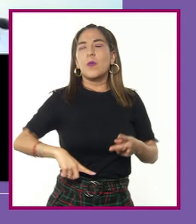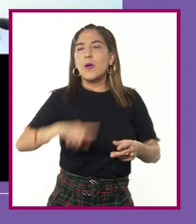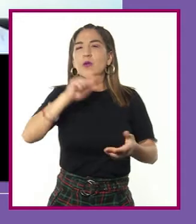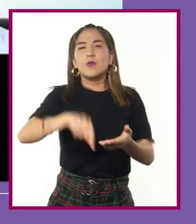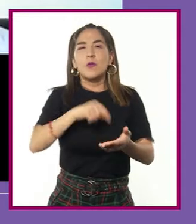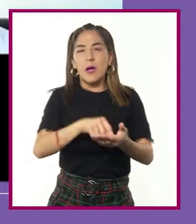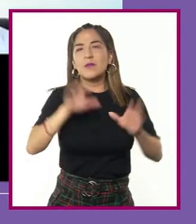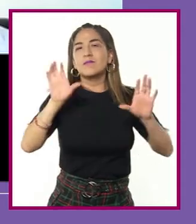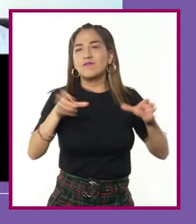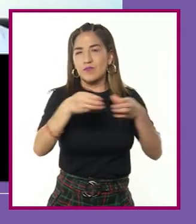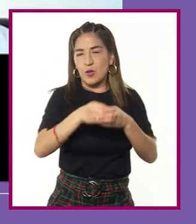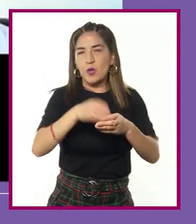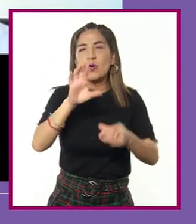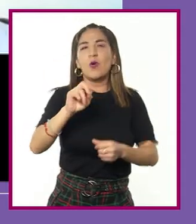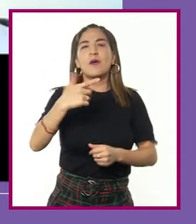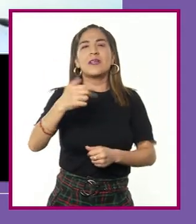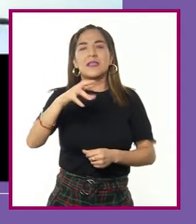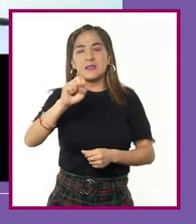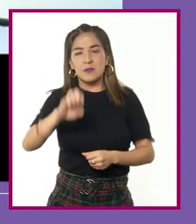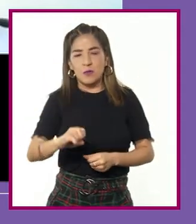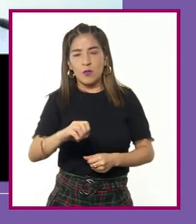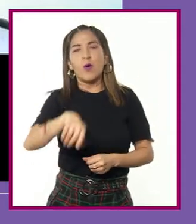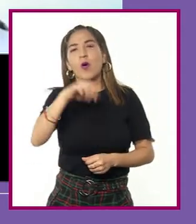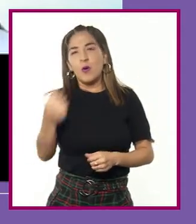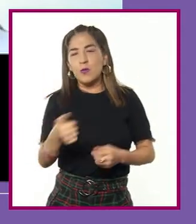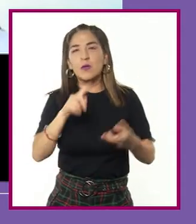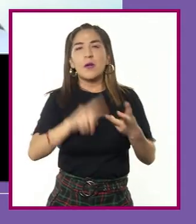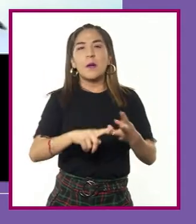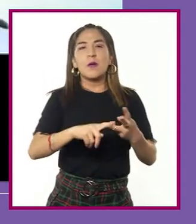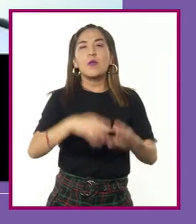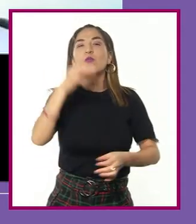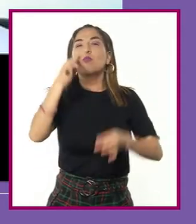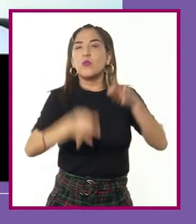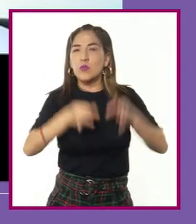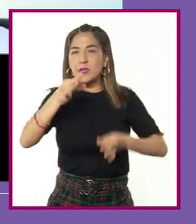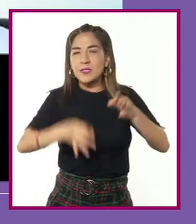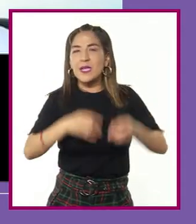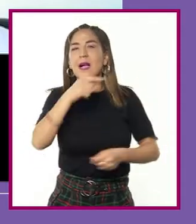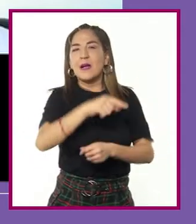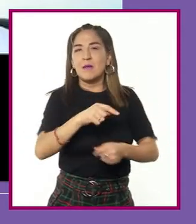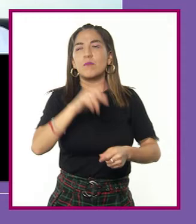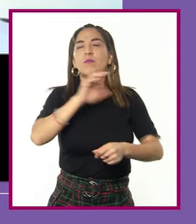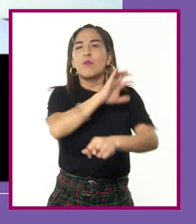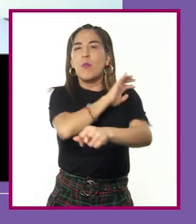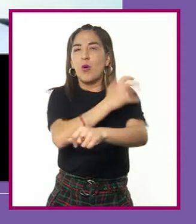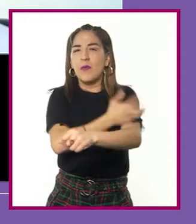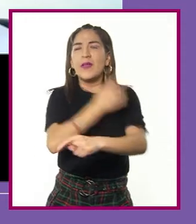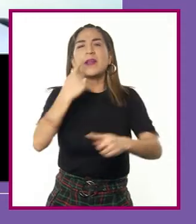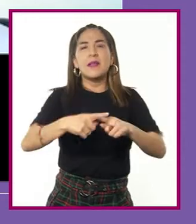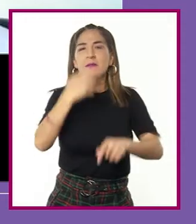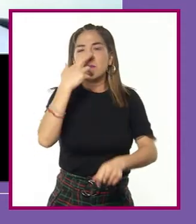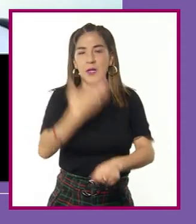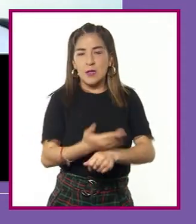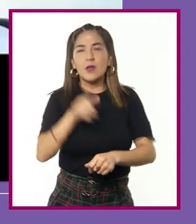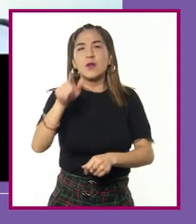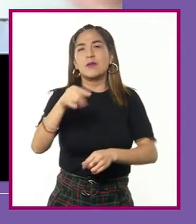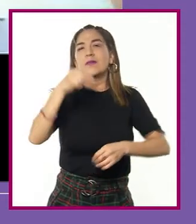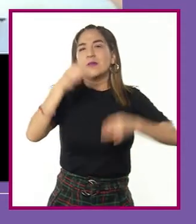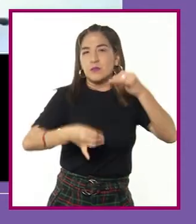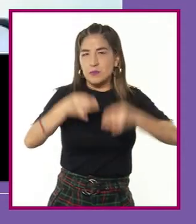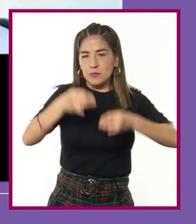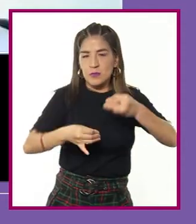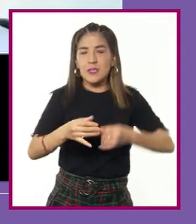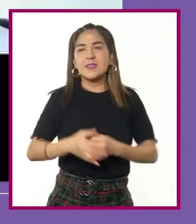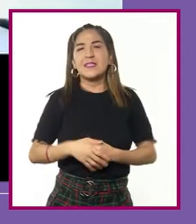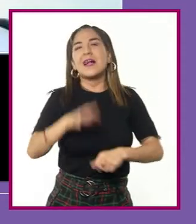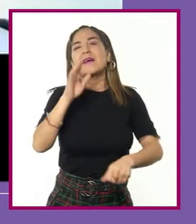congresos, llamémosle locales también. Y por otro lado está el Poder Judicial. El Poder Judicial está representado por la Suprema Corte de Justicia